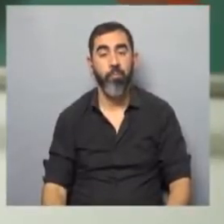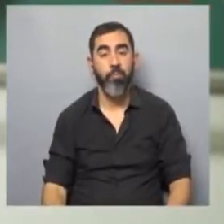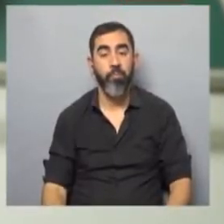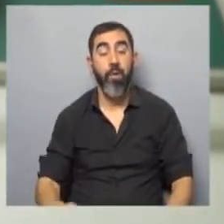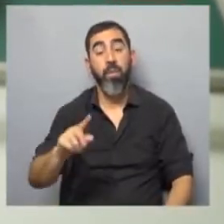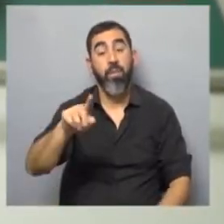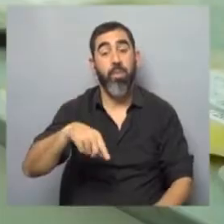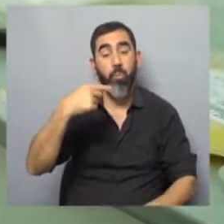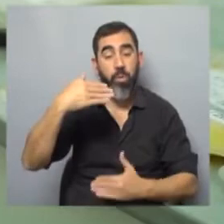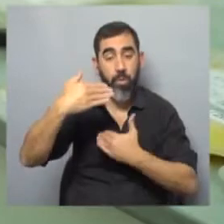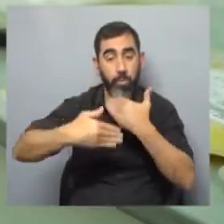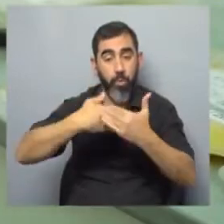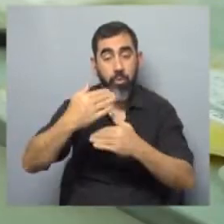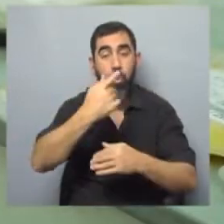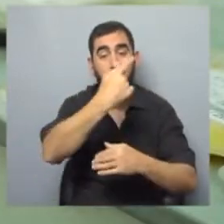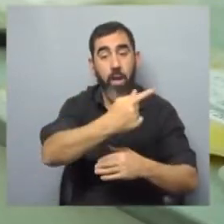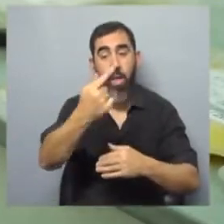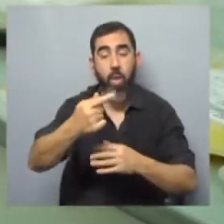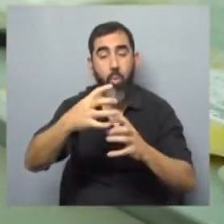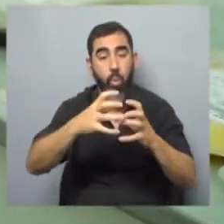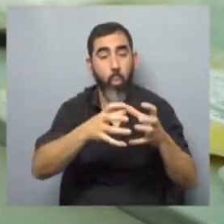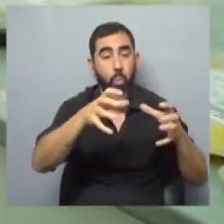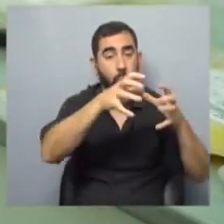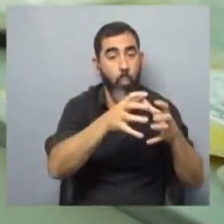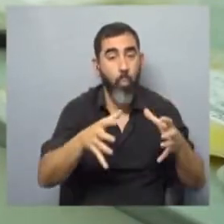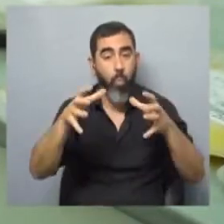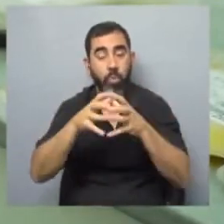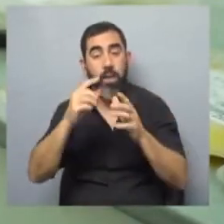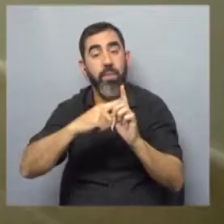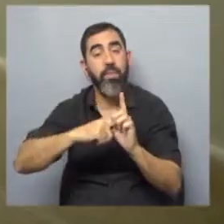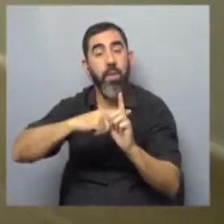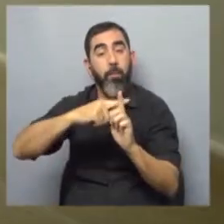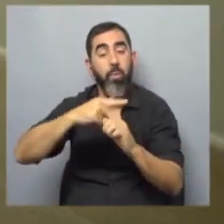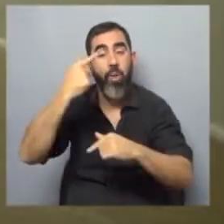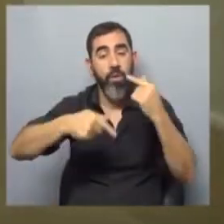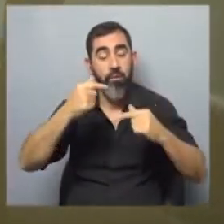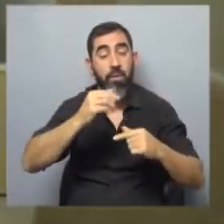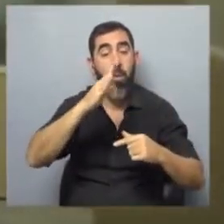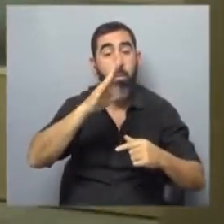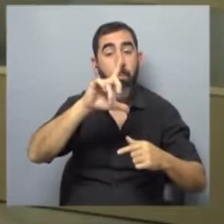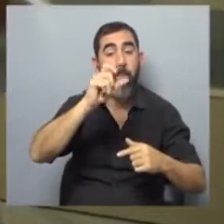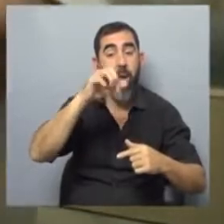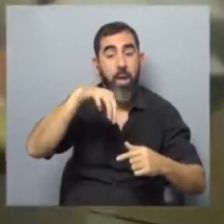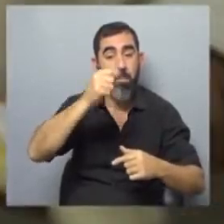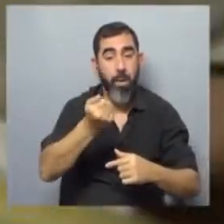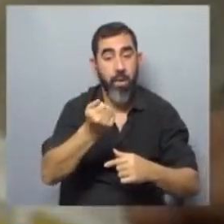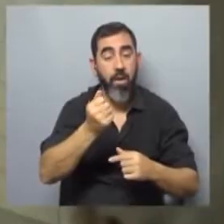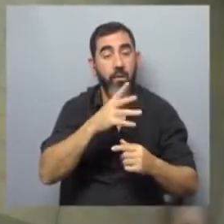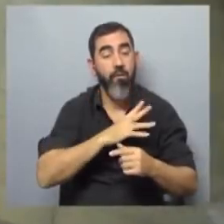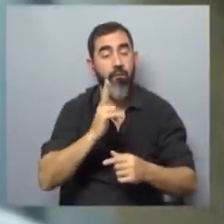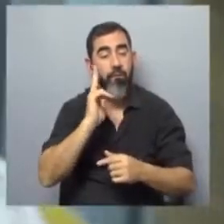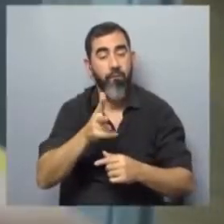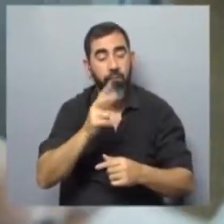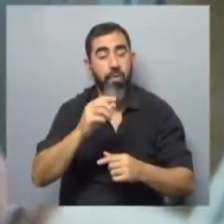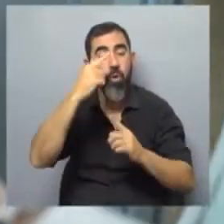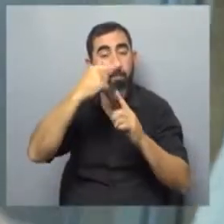Luego de todo este proceso, cada uno de los componentes tiene una temperatura de conservación diferente. El plasma fresco congelado lo tenemos en un freezer a